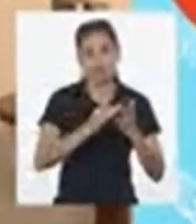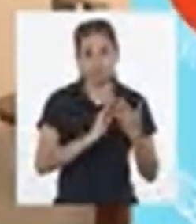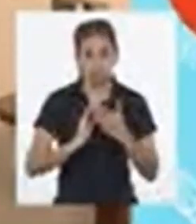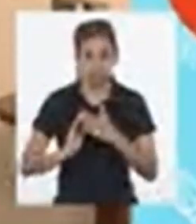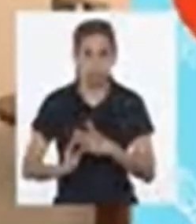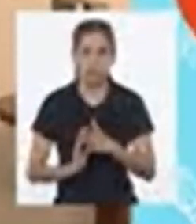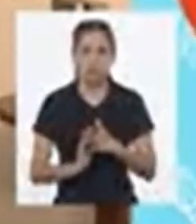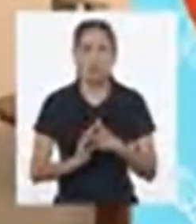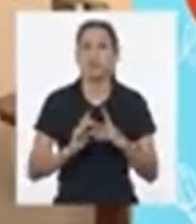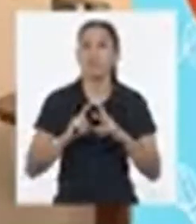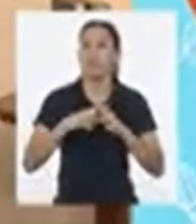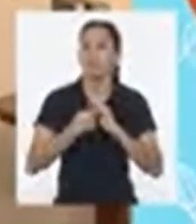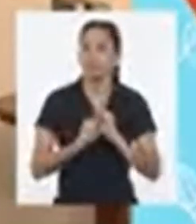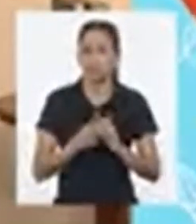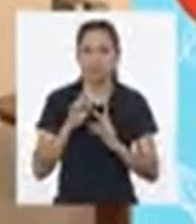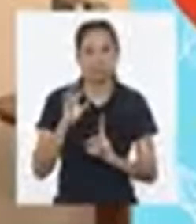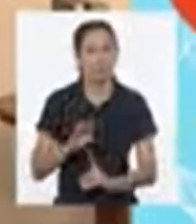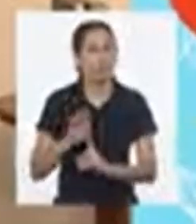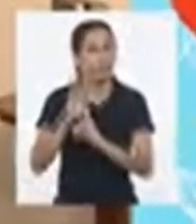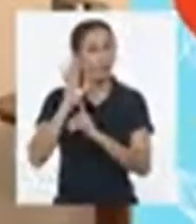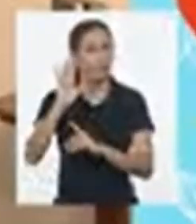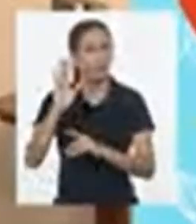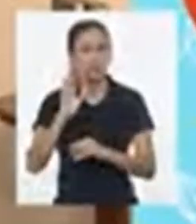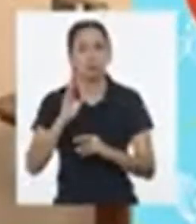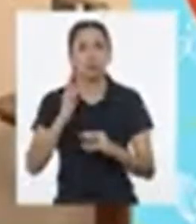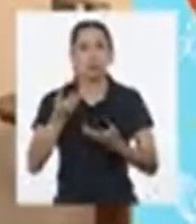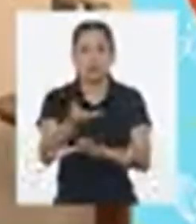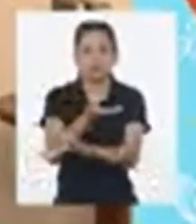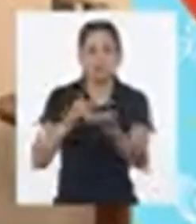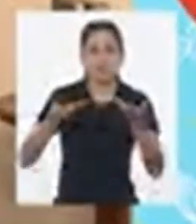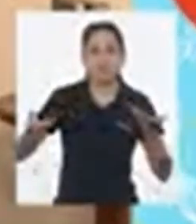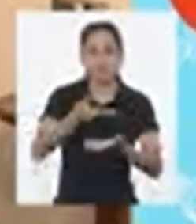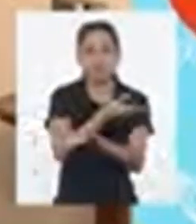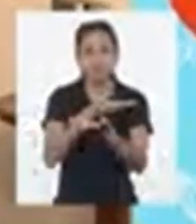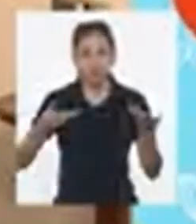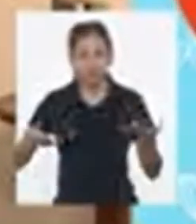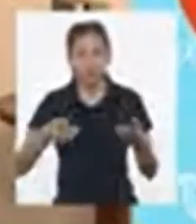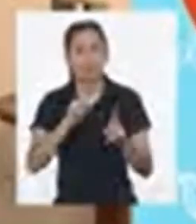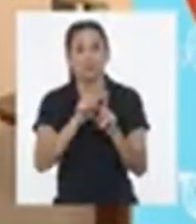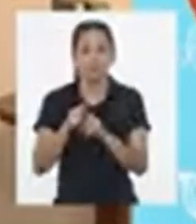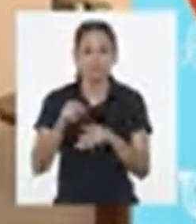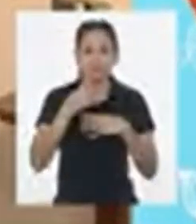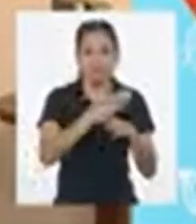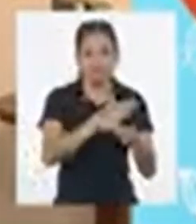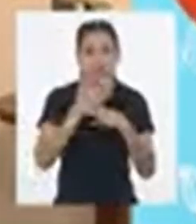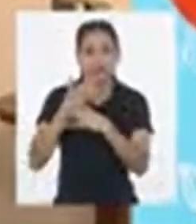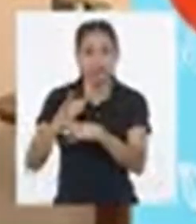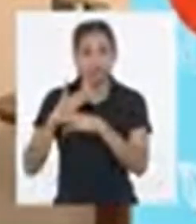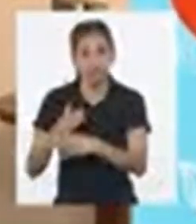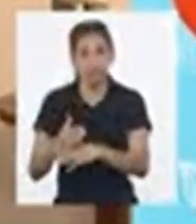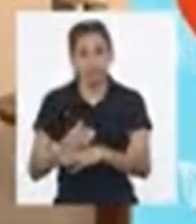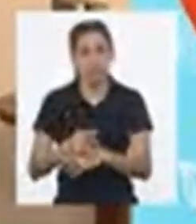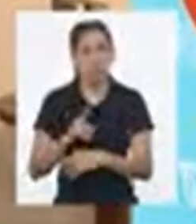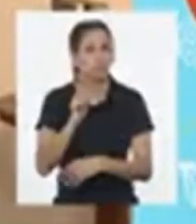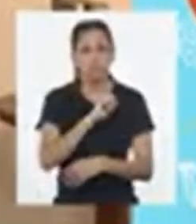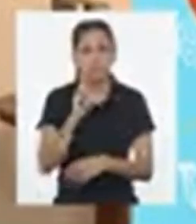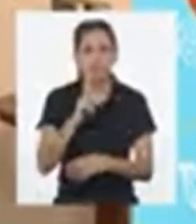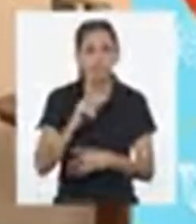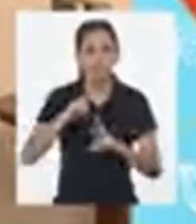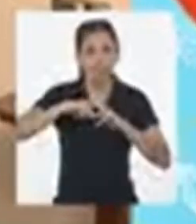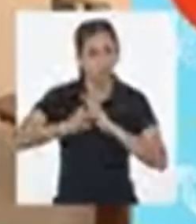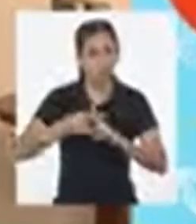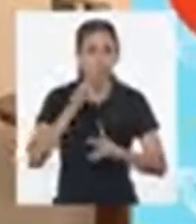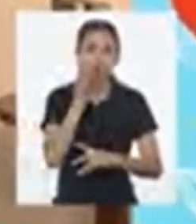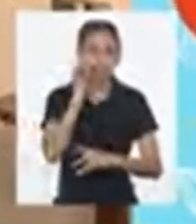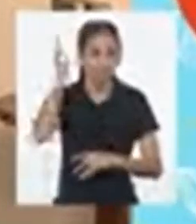la población basado en los principios de reciprocidad y redistribución no se